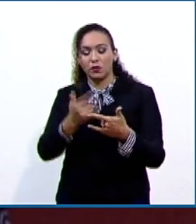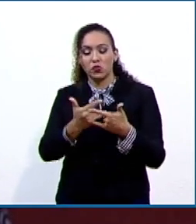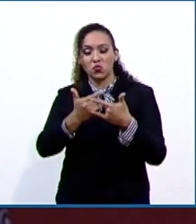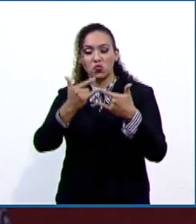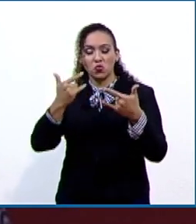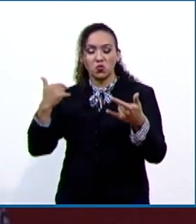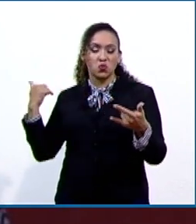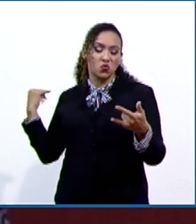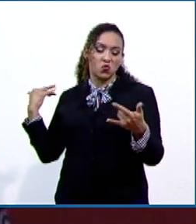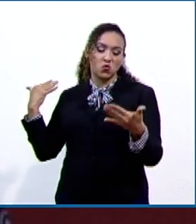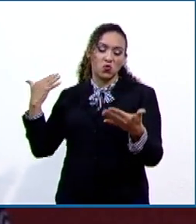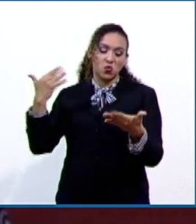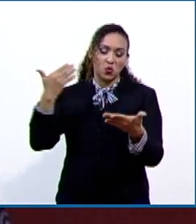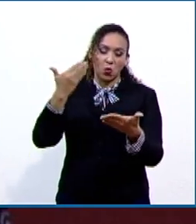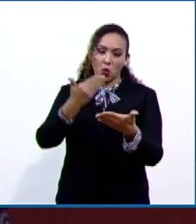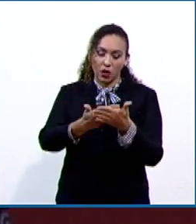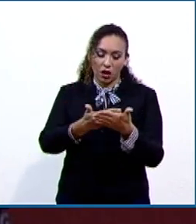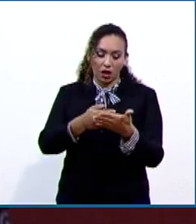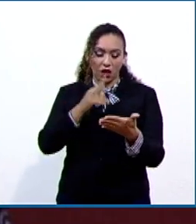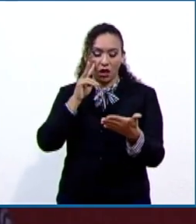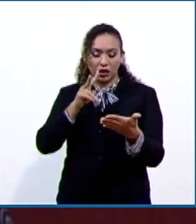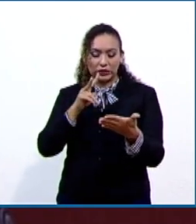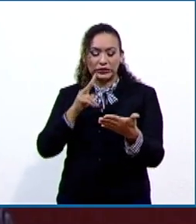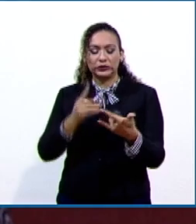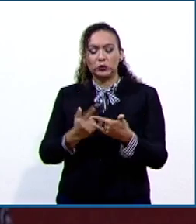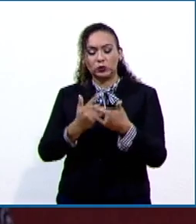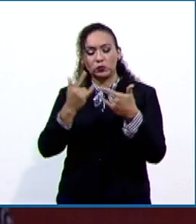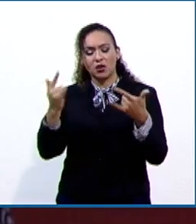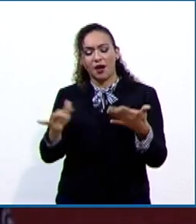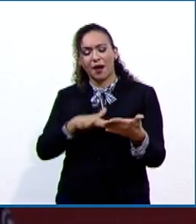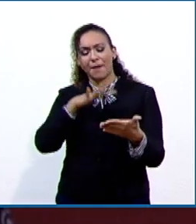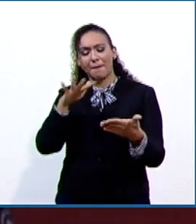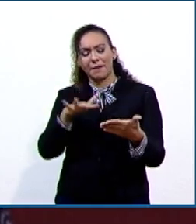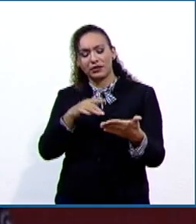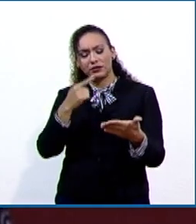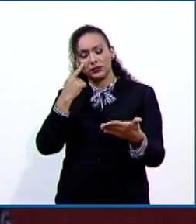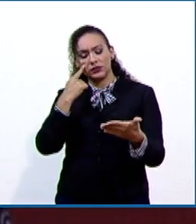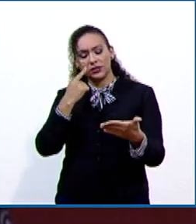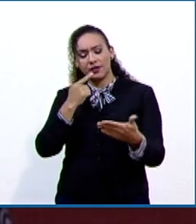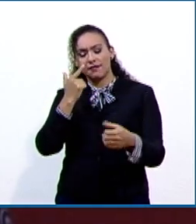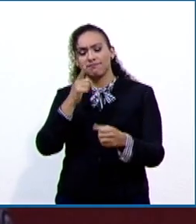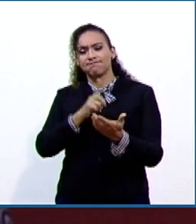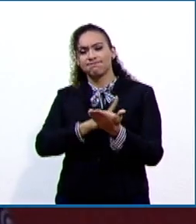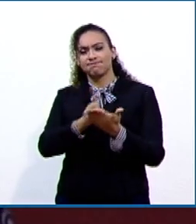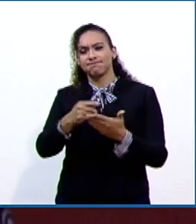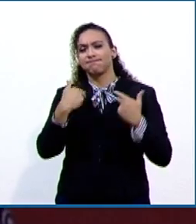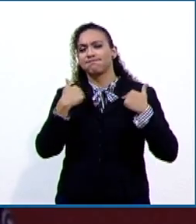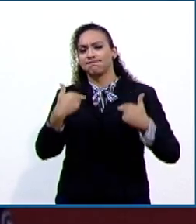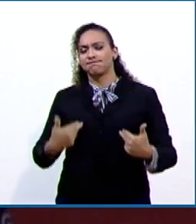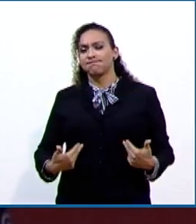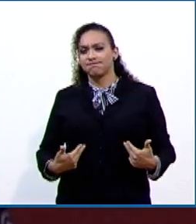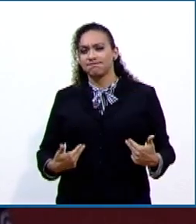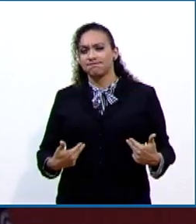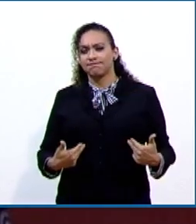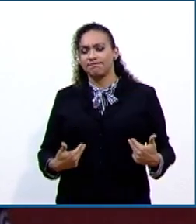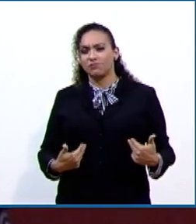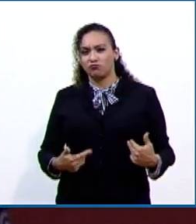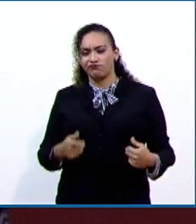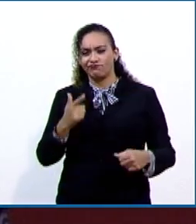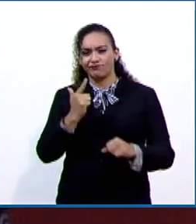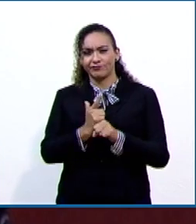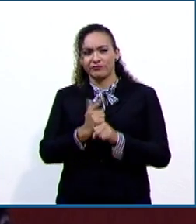presente en muchas latitudes, de que los derechos humanos están en